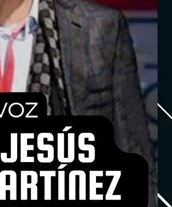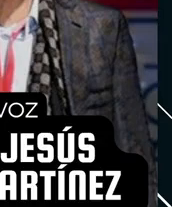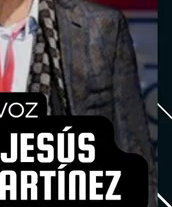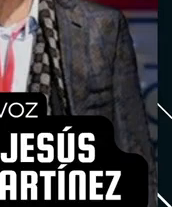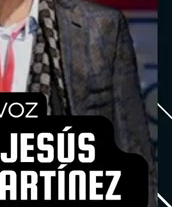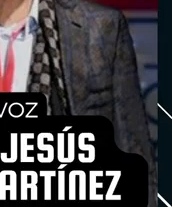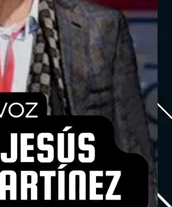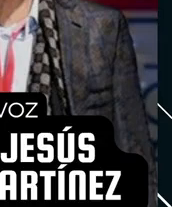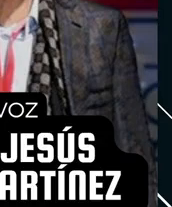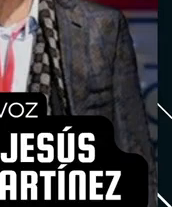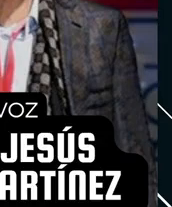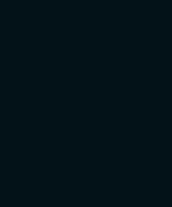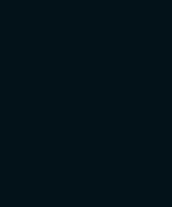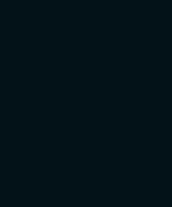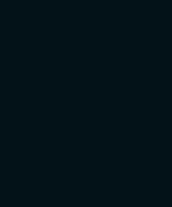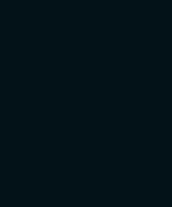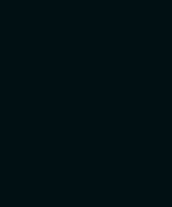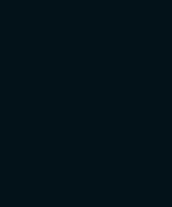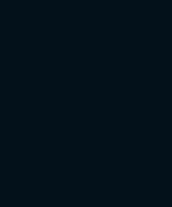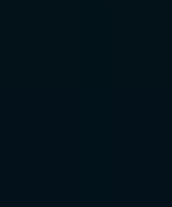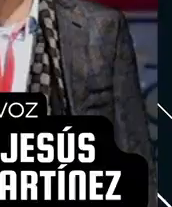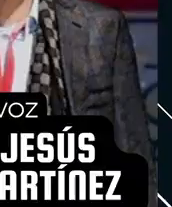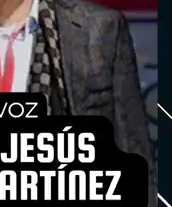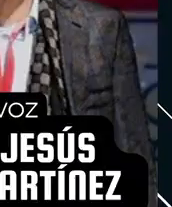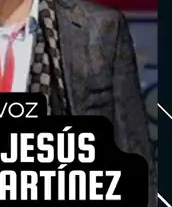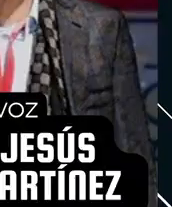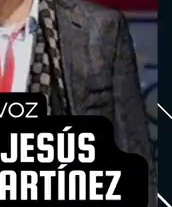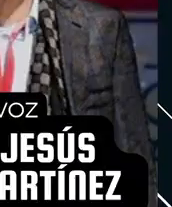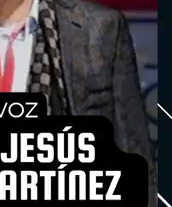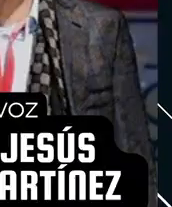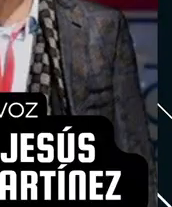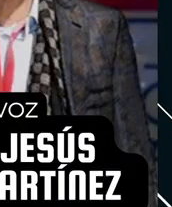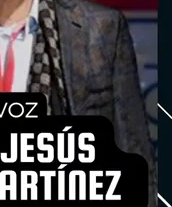contesta, gordo. ¿Hank? ¿Cuánto? Ni me contesta. No,